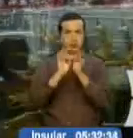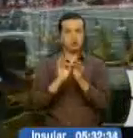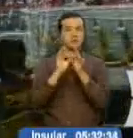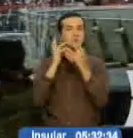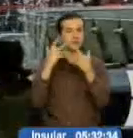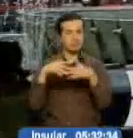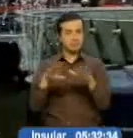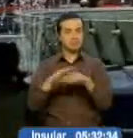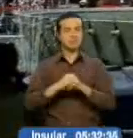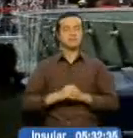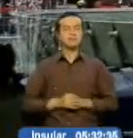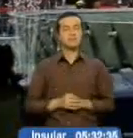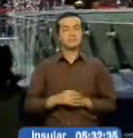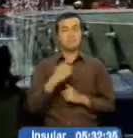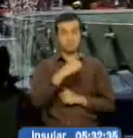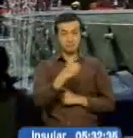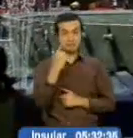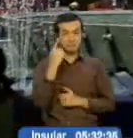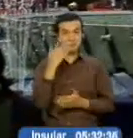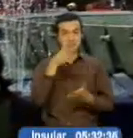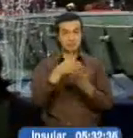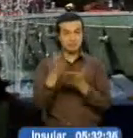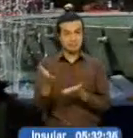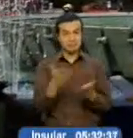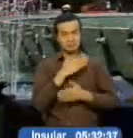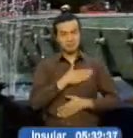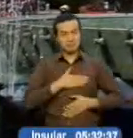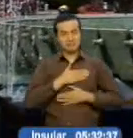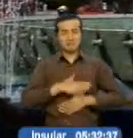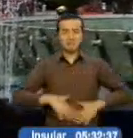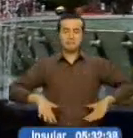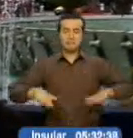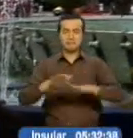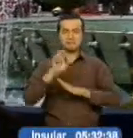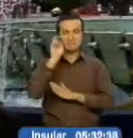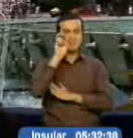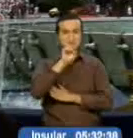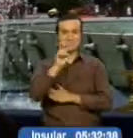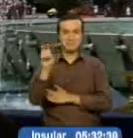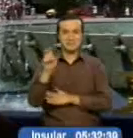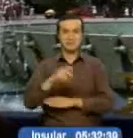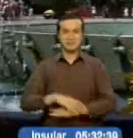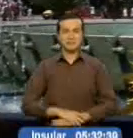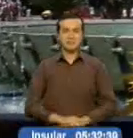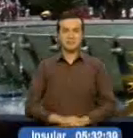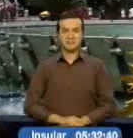varias ocasiones. Si usted tiene tiempo, vaya y disfrute de nuestros paisajes turísticos.